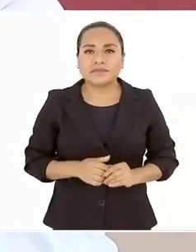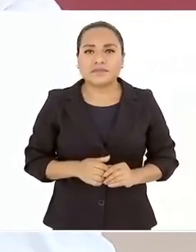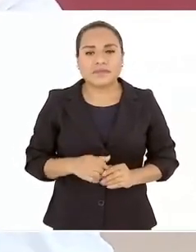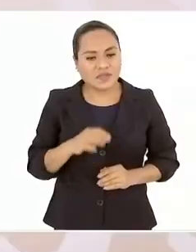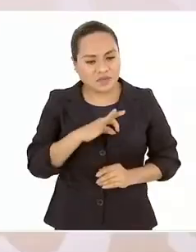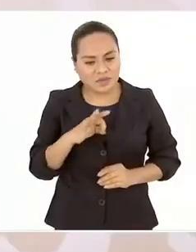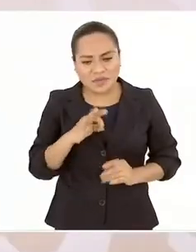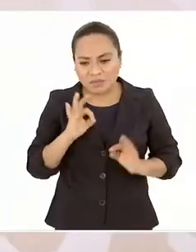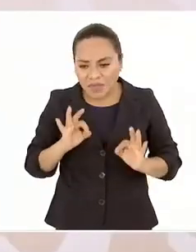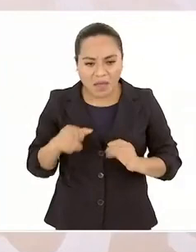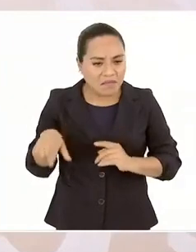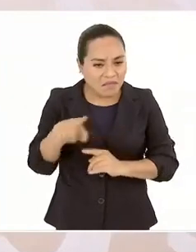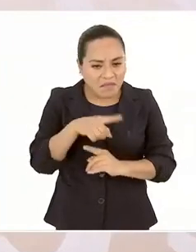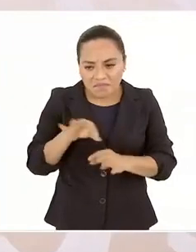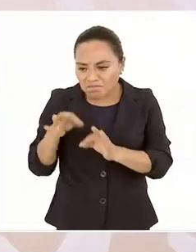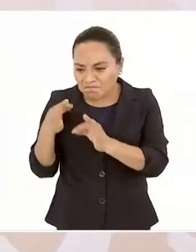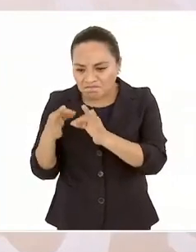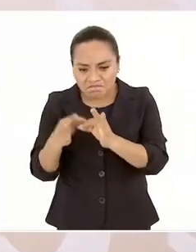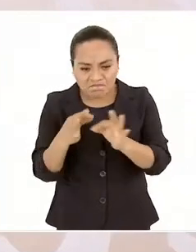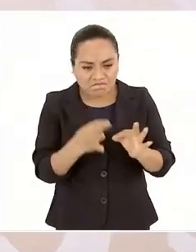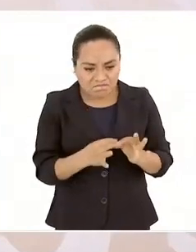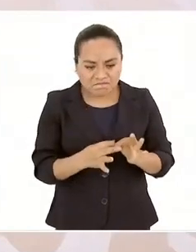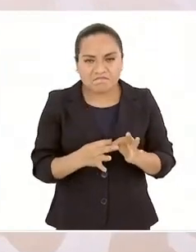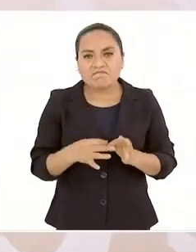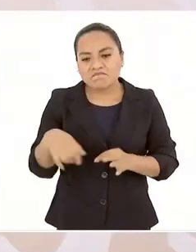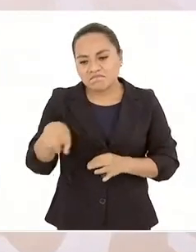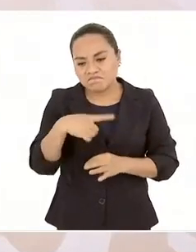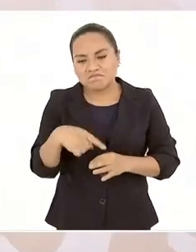dejar operando el proyecto.